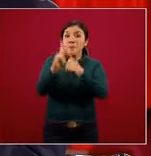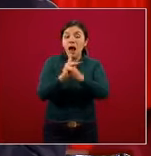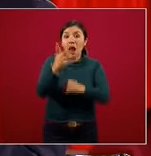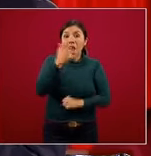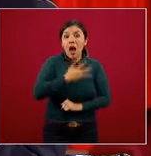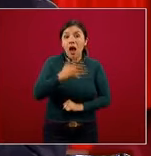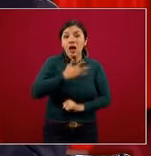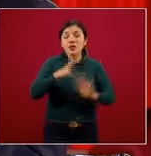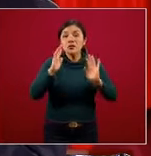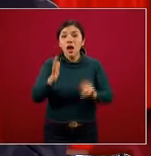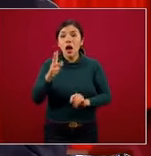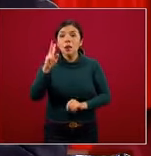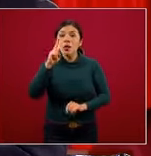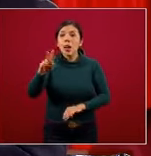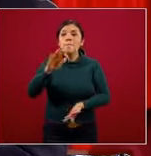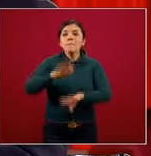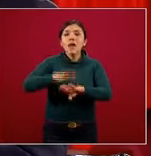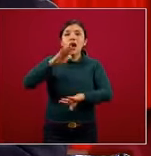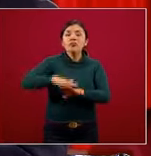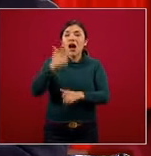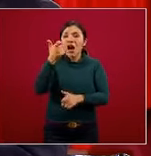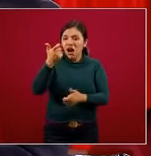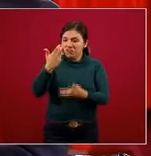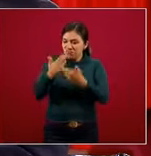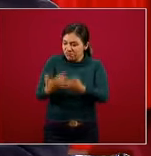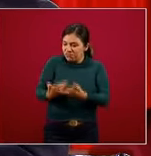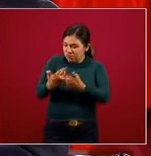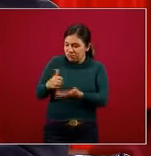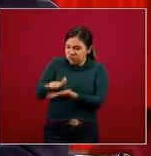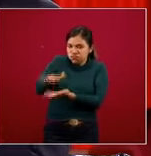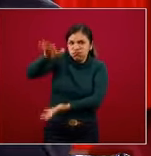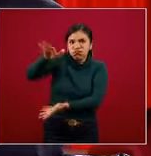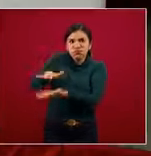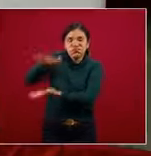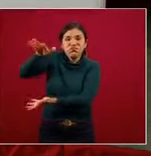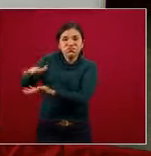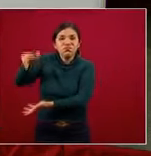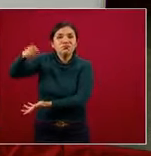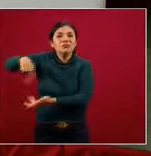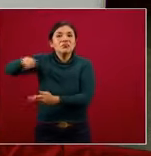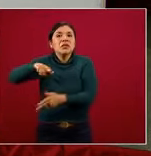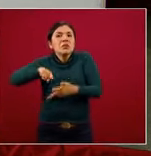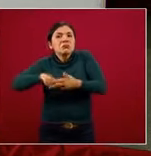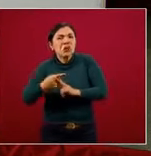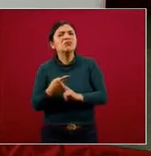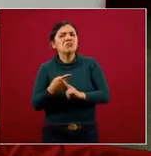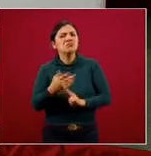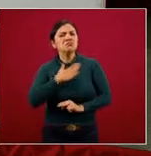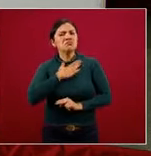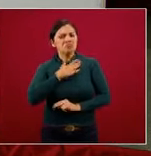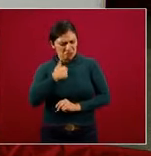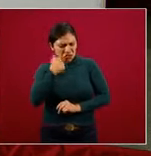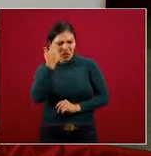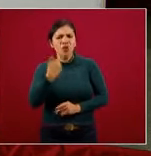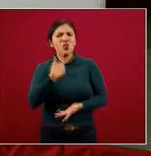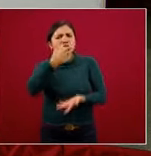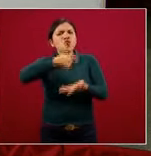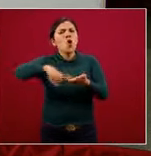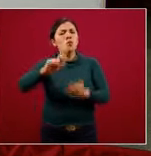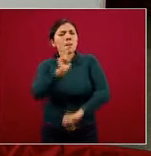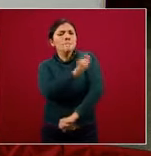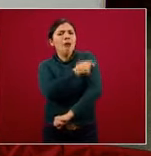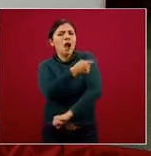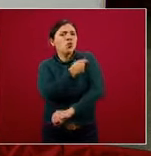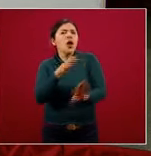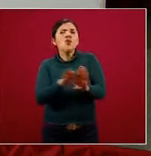con mayor reserva financiera empezarán a pronunciarse por el deseo de tenerla, y de